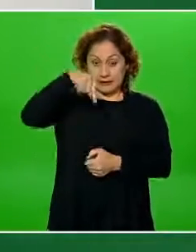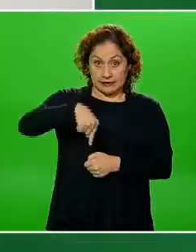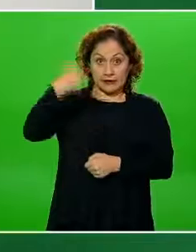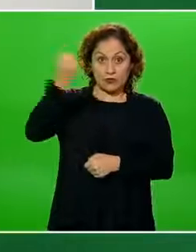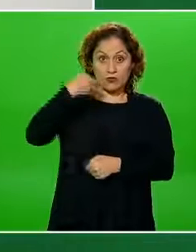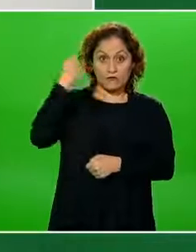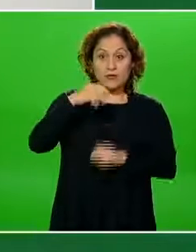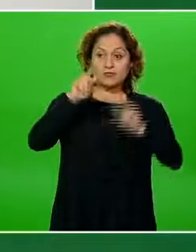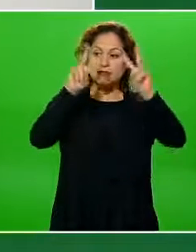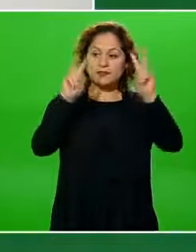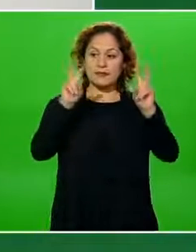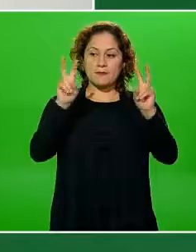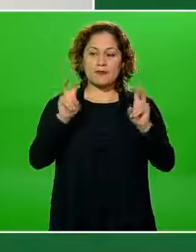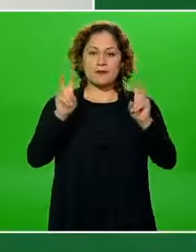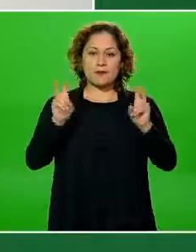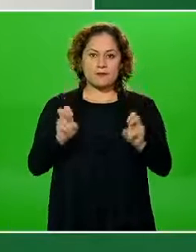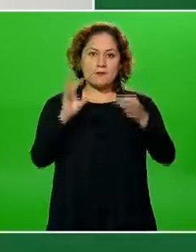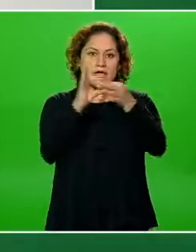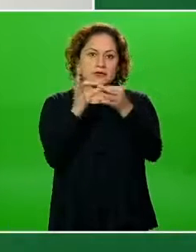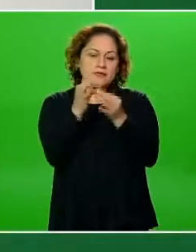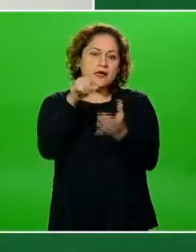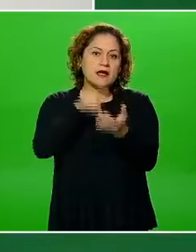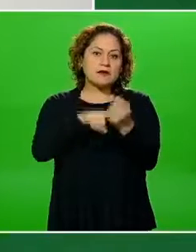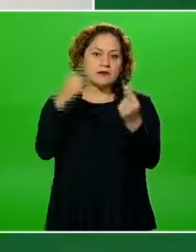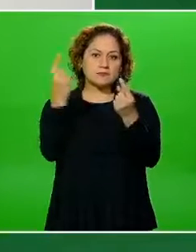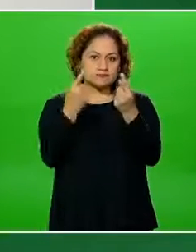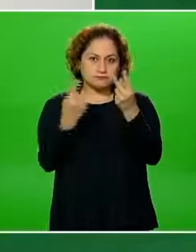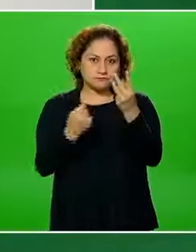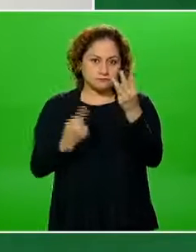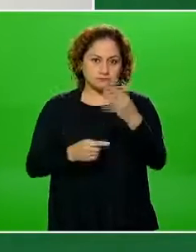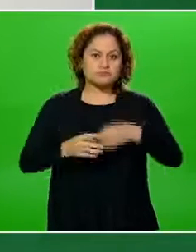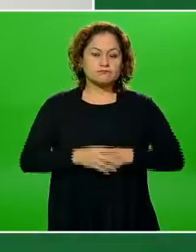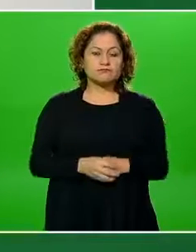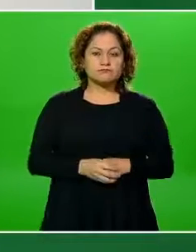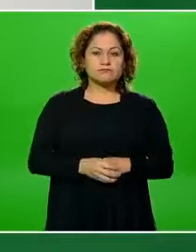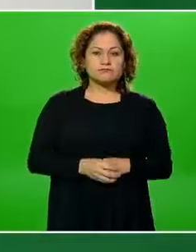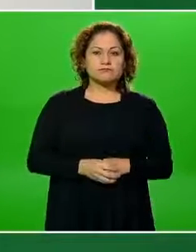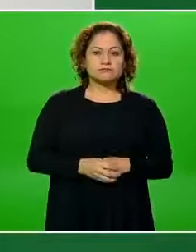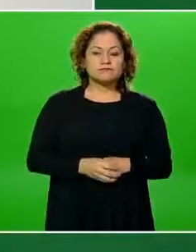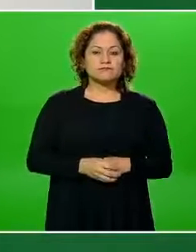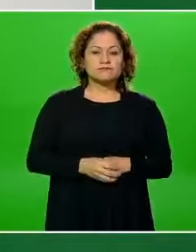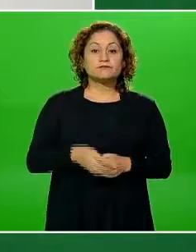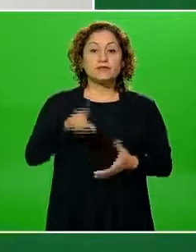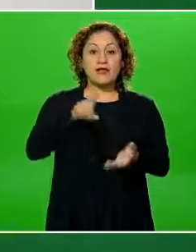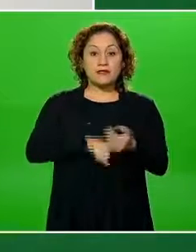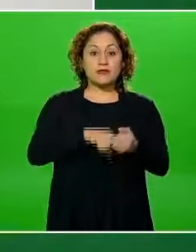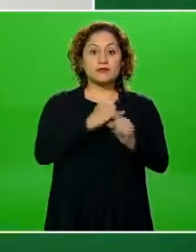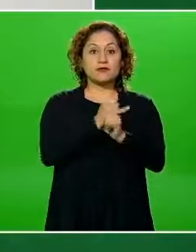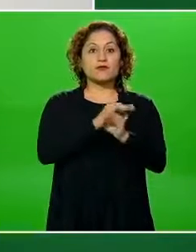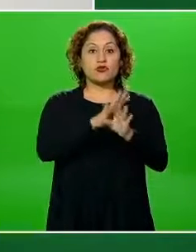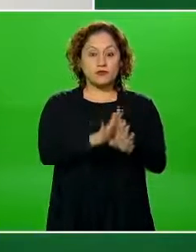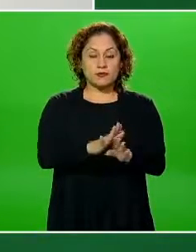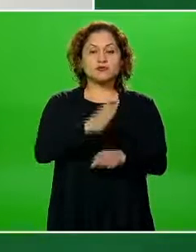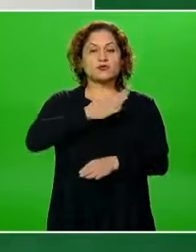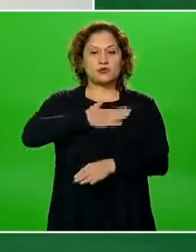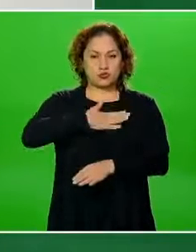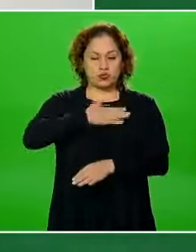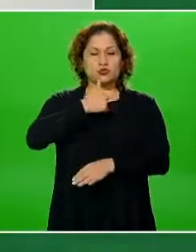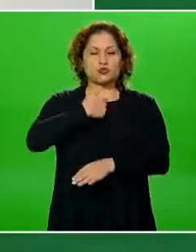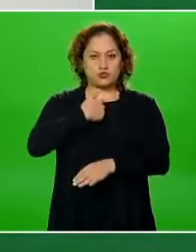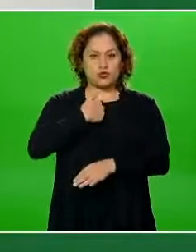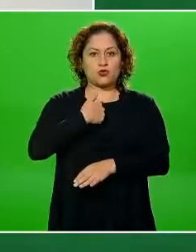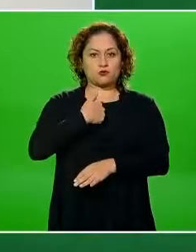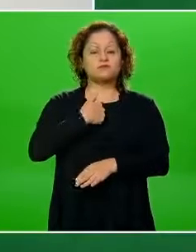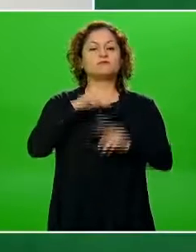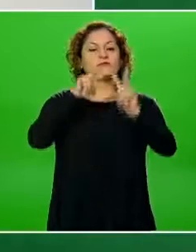dar inicio con un componente que es el informe técnico, el cual brindará su servidora. En este vamos a hablar